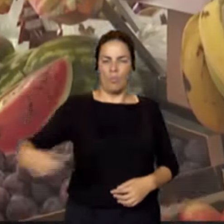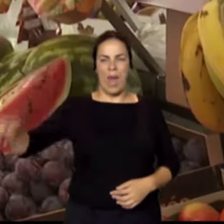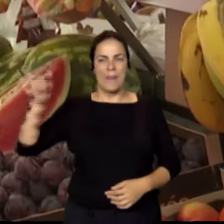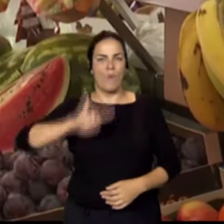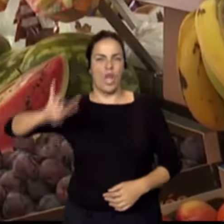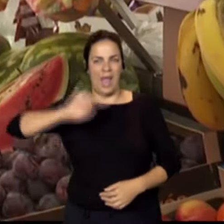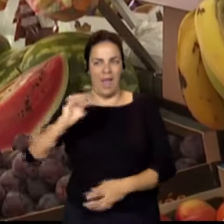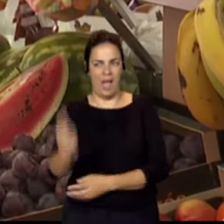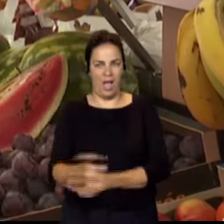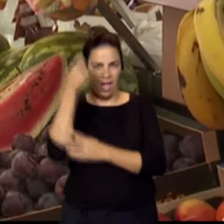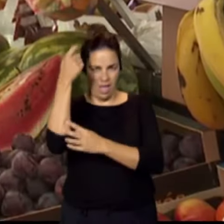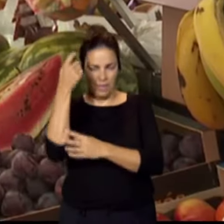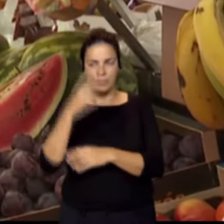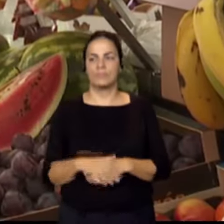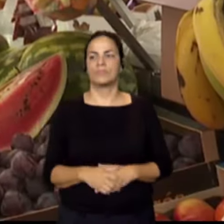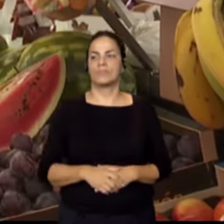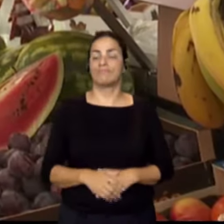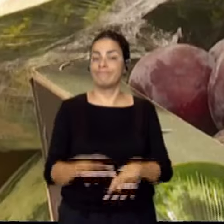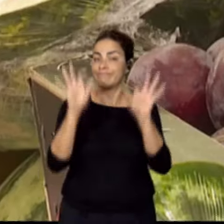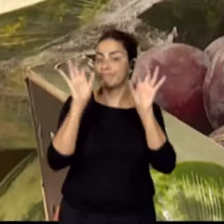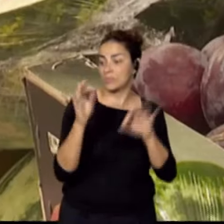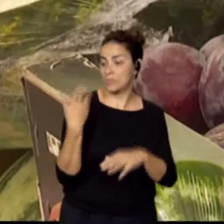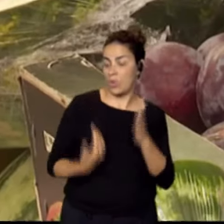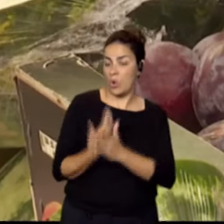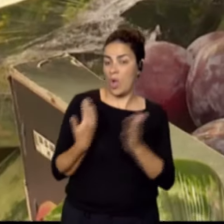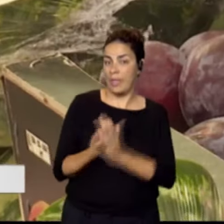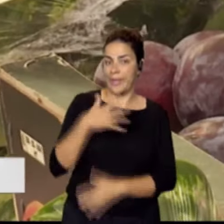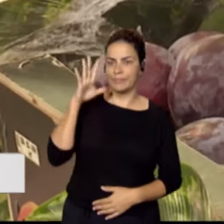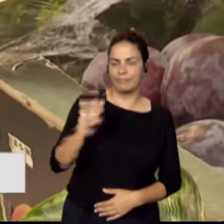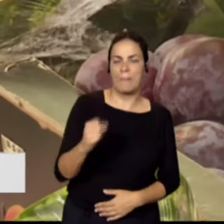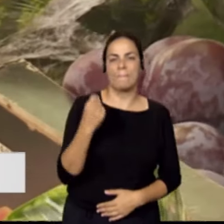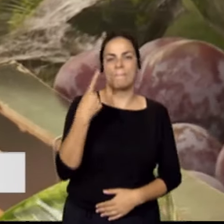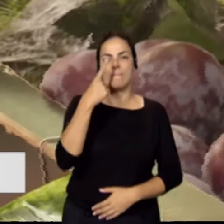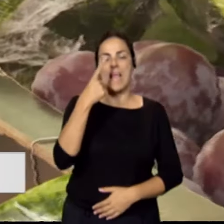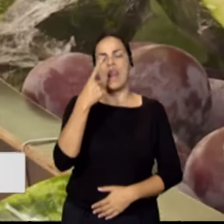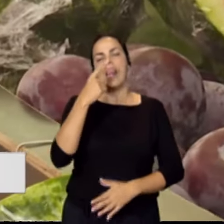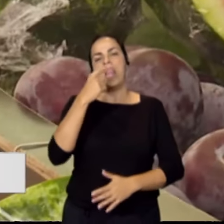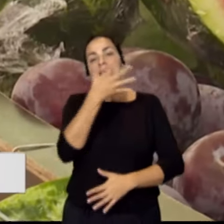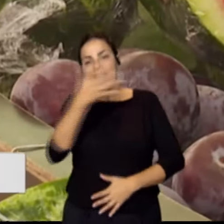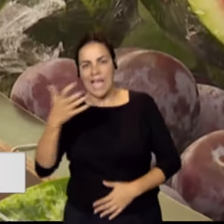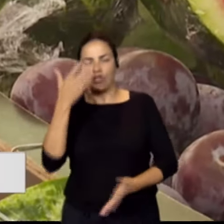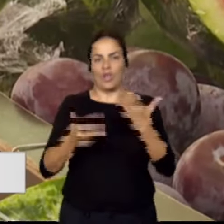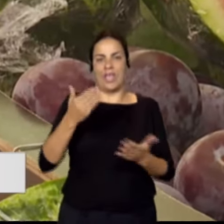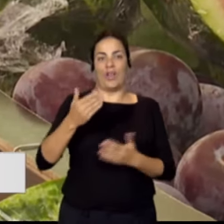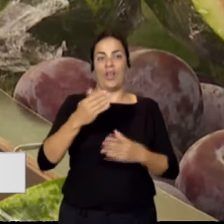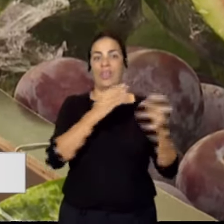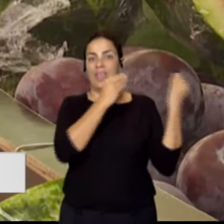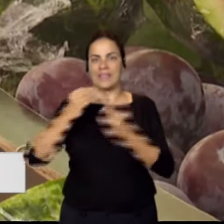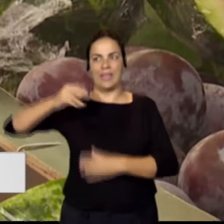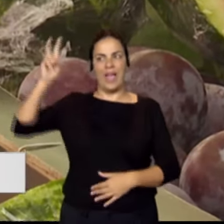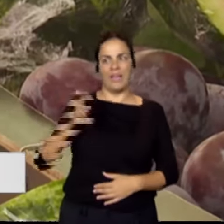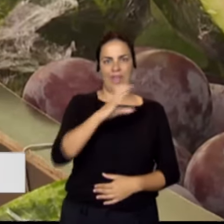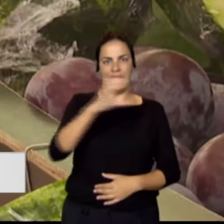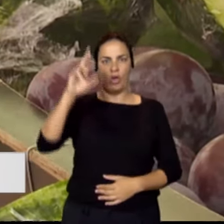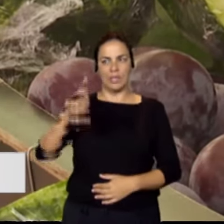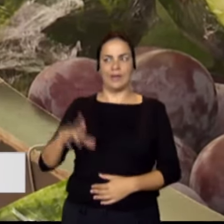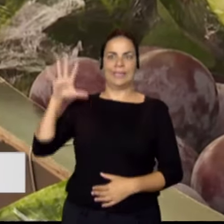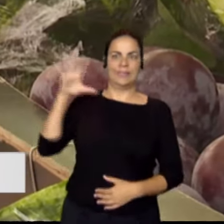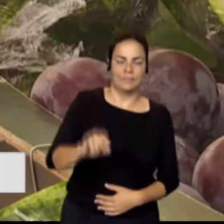morena precisamente Hace unos días se interceptan más de 100 kg de sandías ent de Costa Rica durante una inspección en